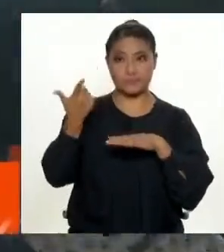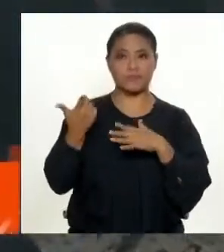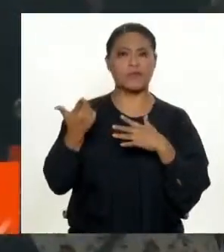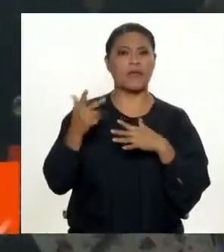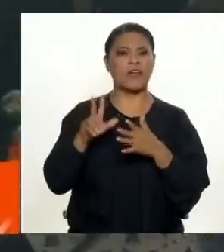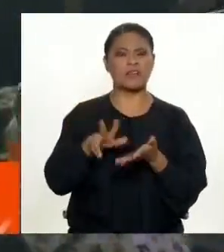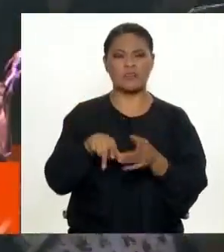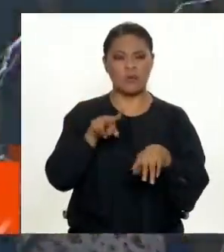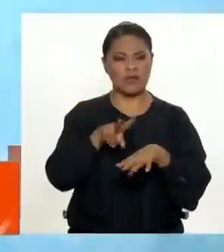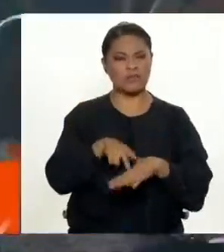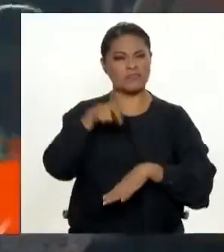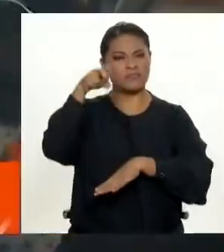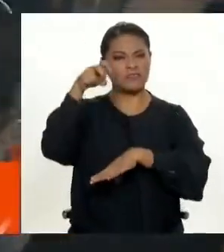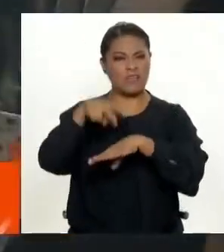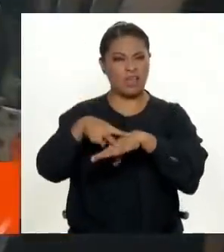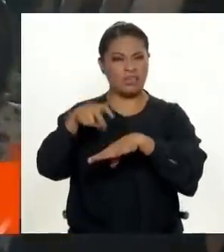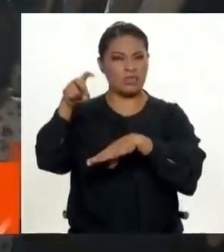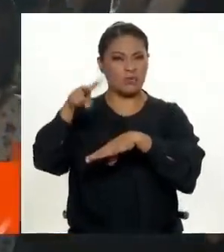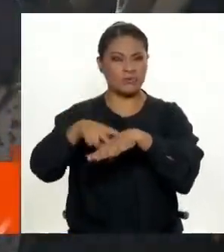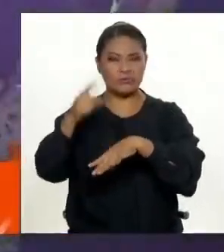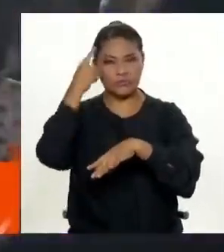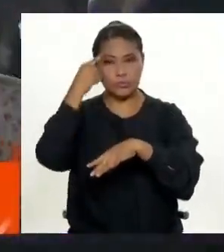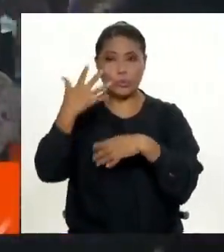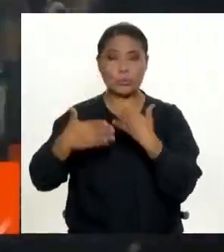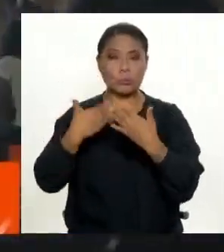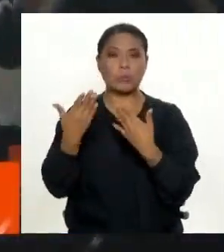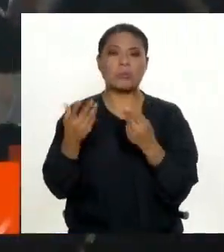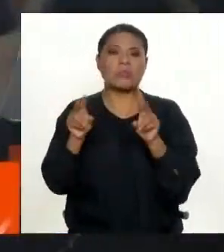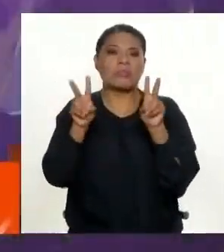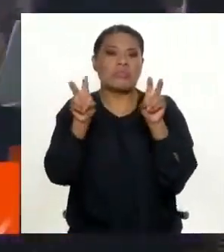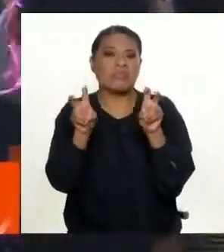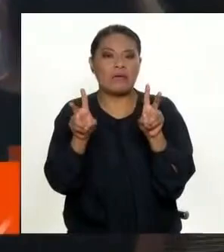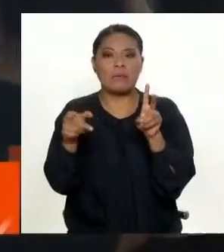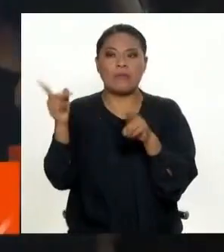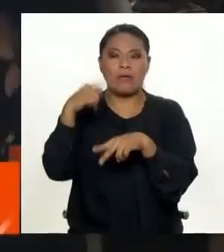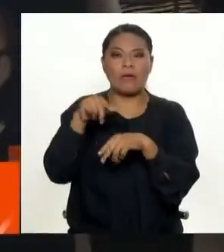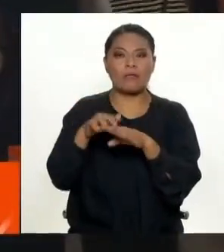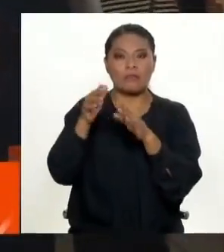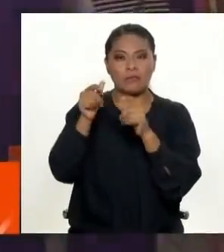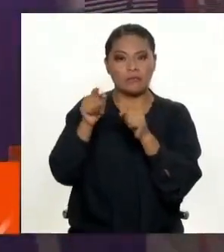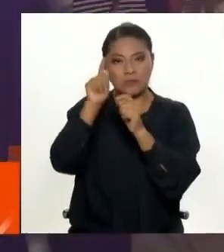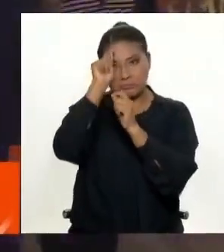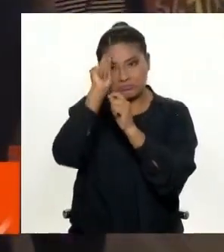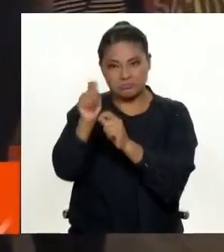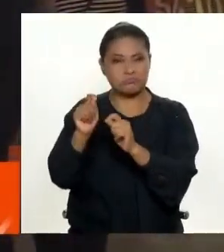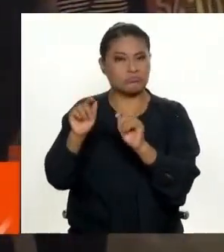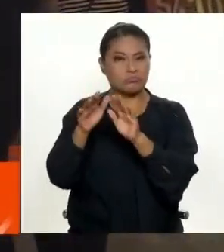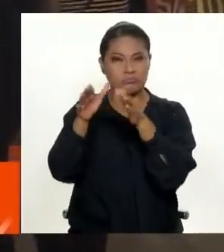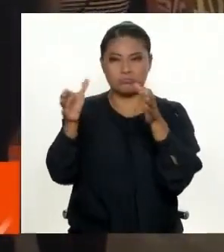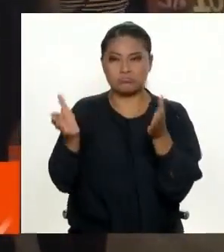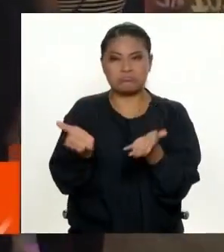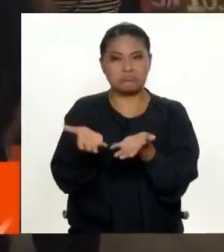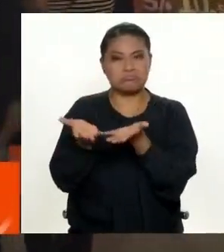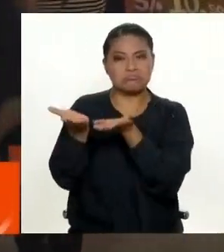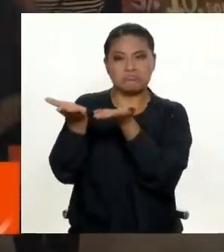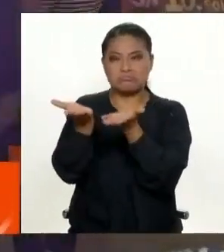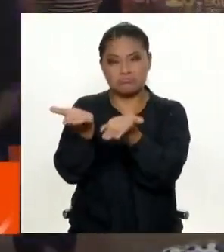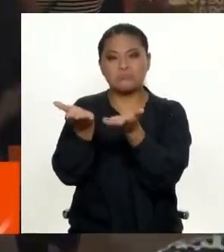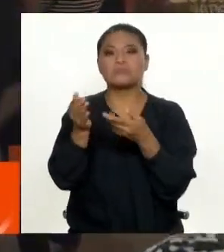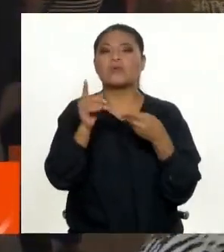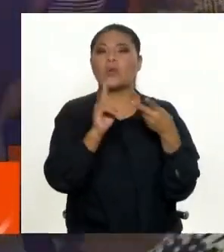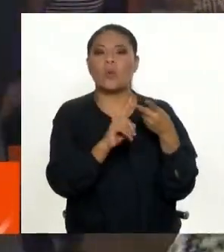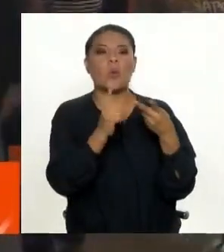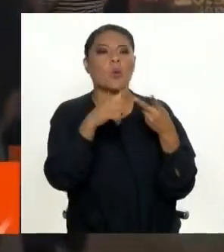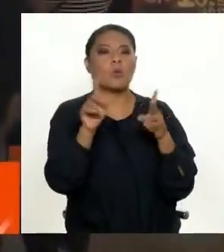que es parte de esta festividad del patrón amazónico. Además, también van a presentarse